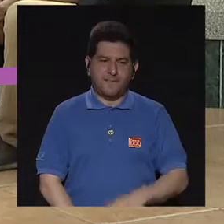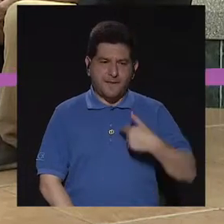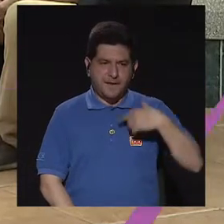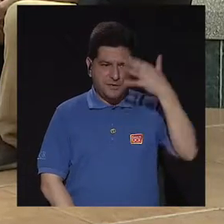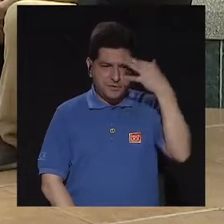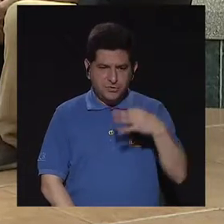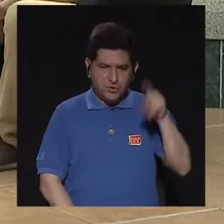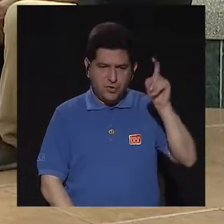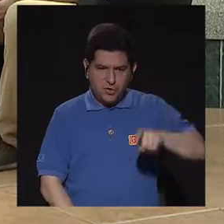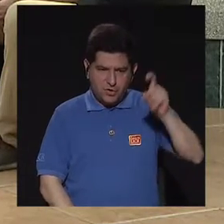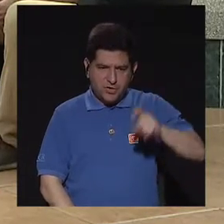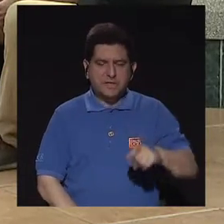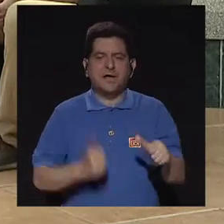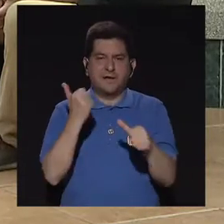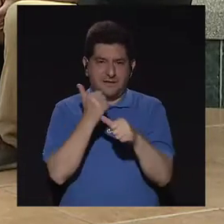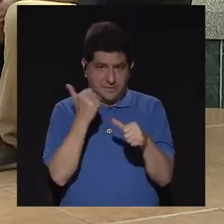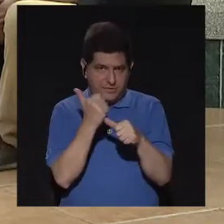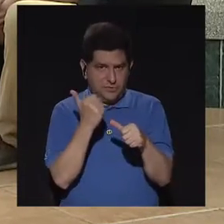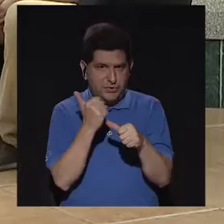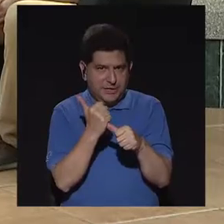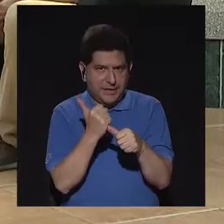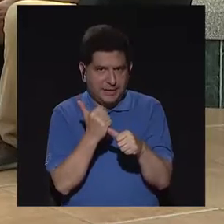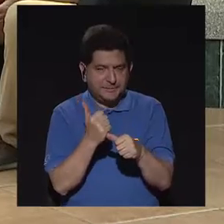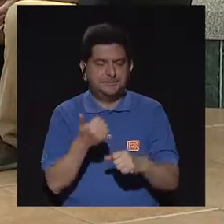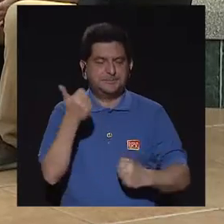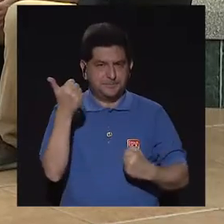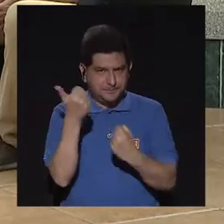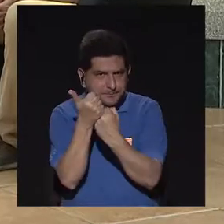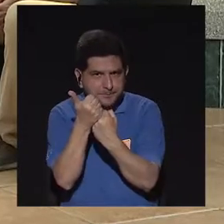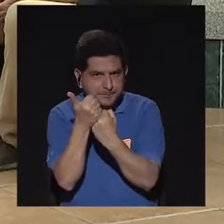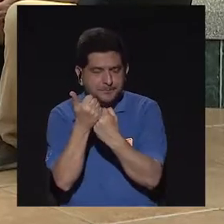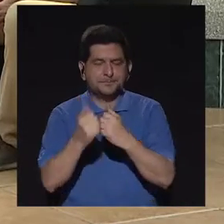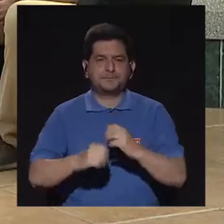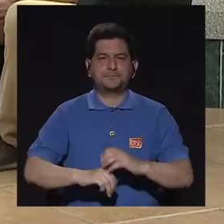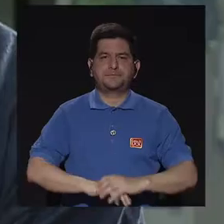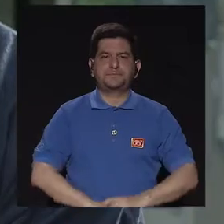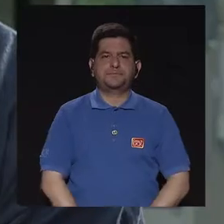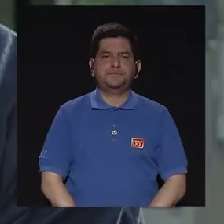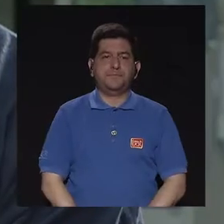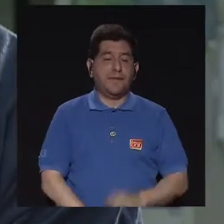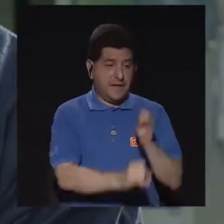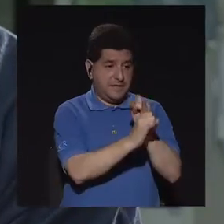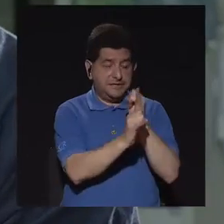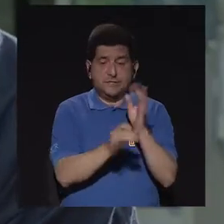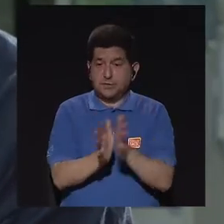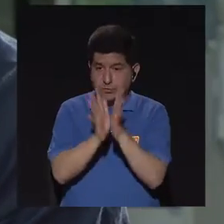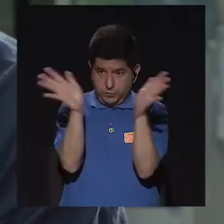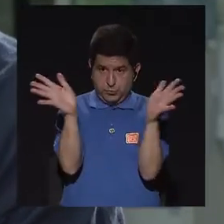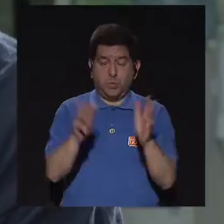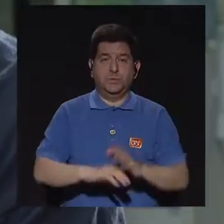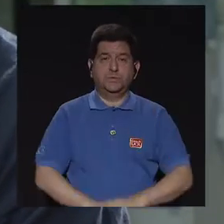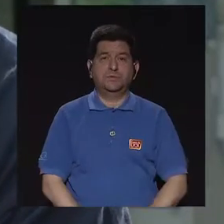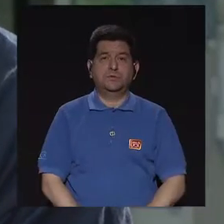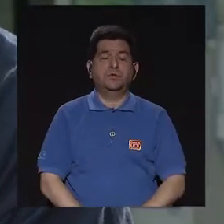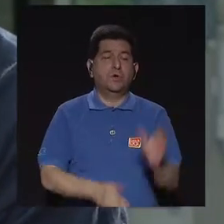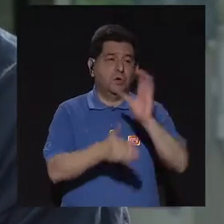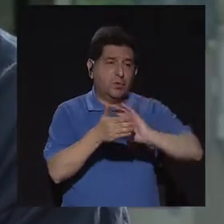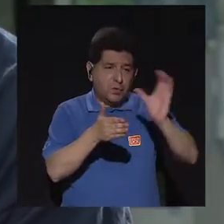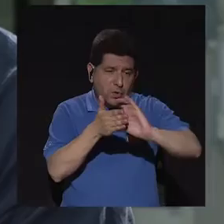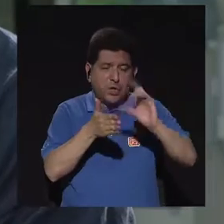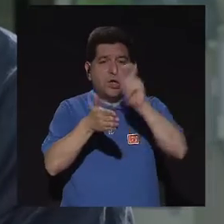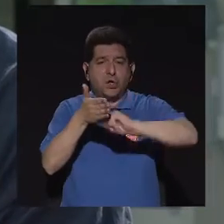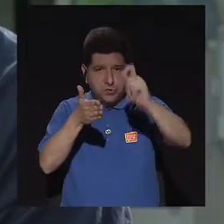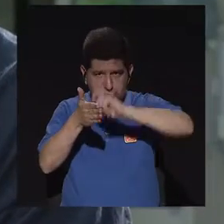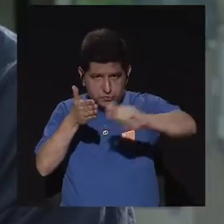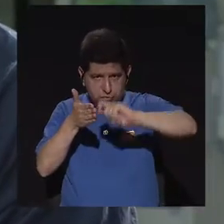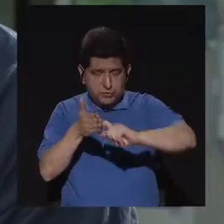Yo creo que necesitamos como un poco más de asesoría, ¿verdad? Un poco más de apoyo. Yo creo que en las instituciones públicas como colegios